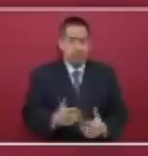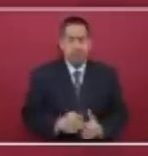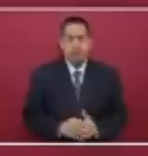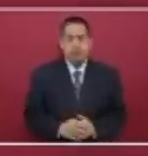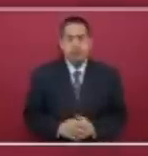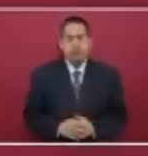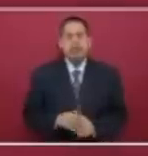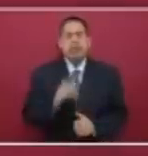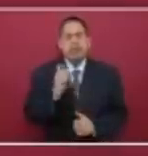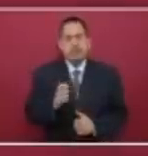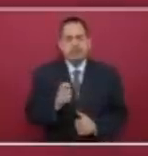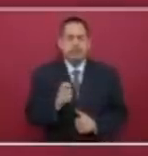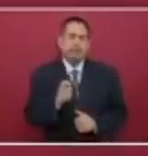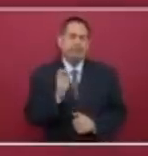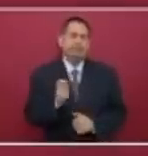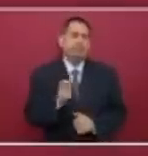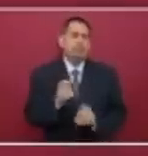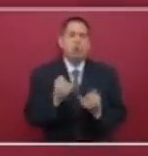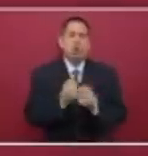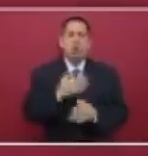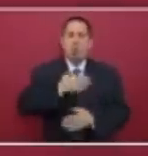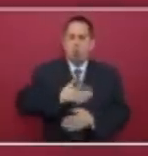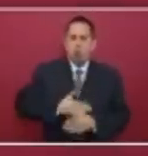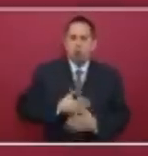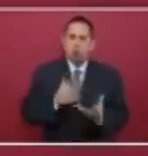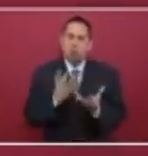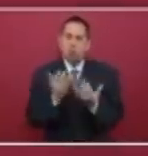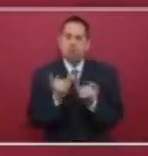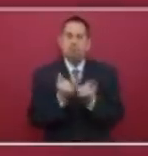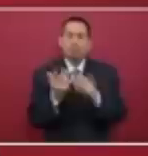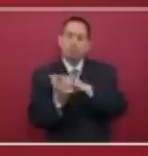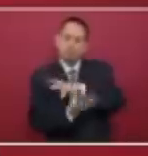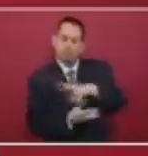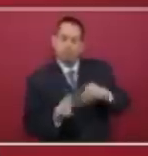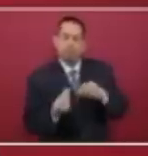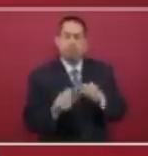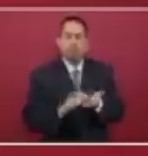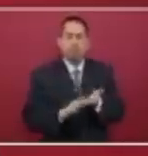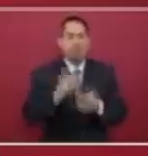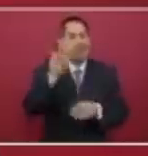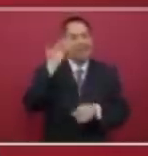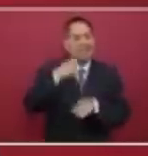parte de la reparación del daño